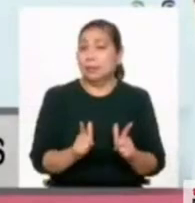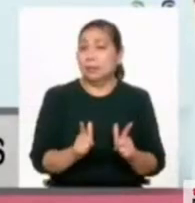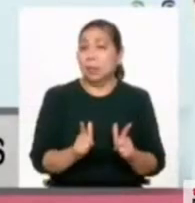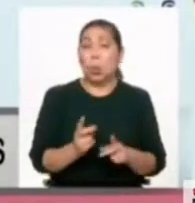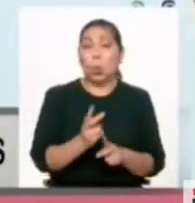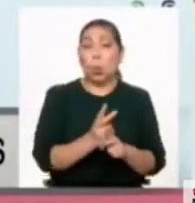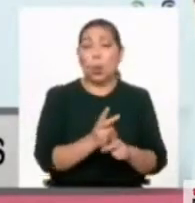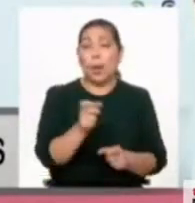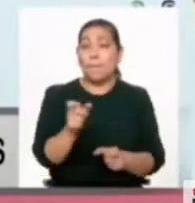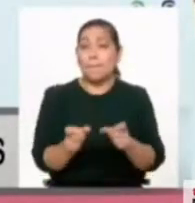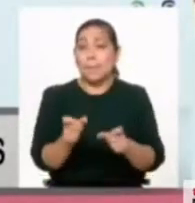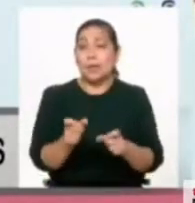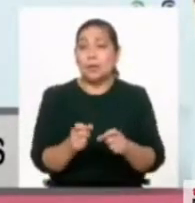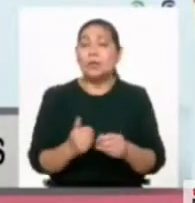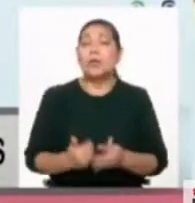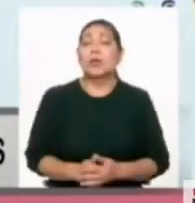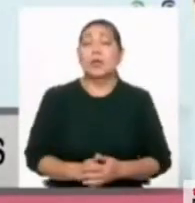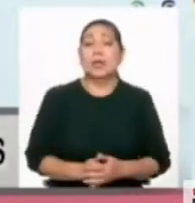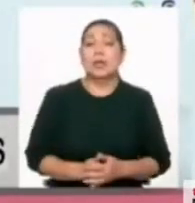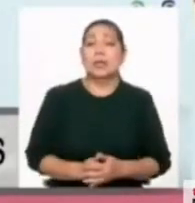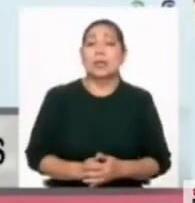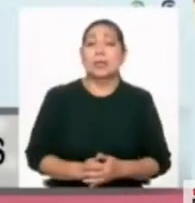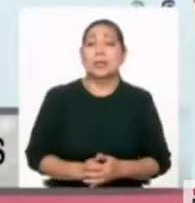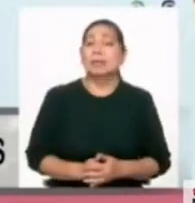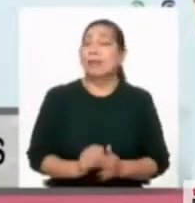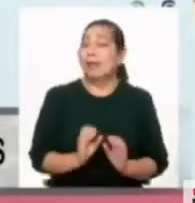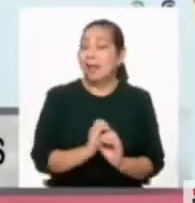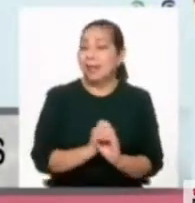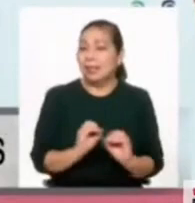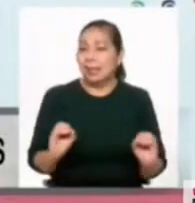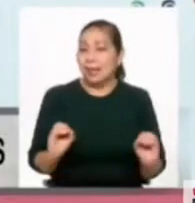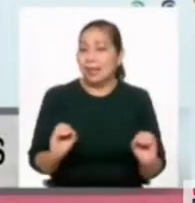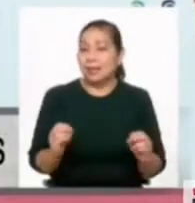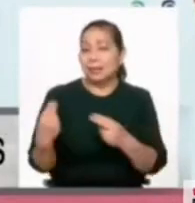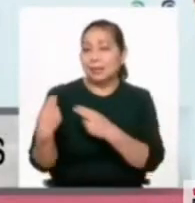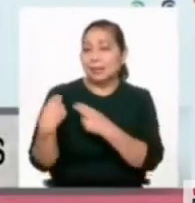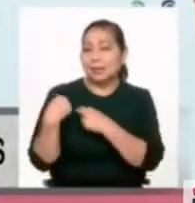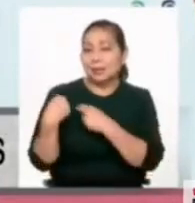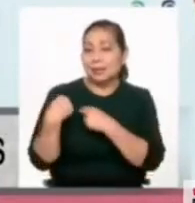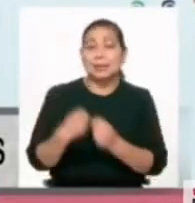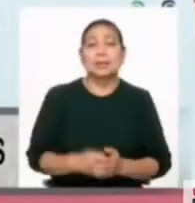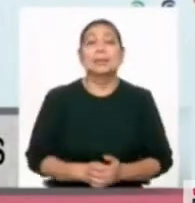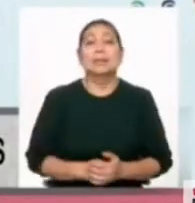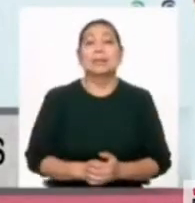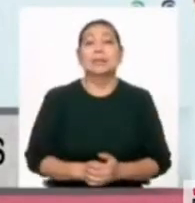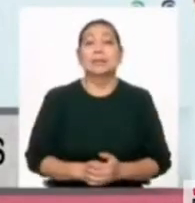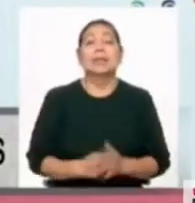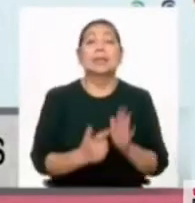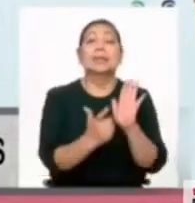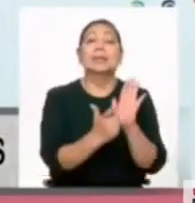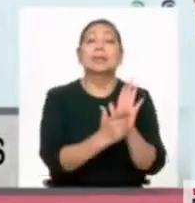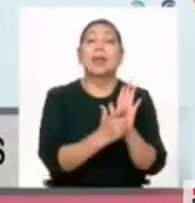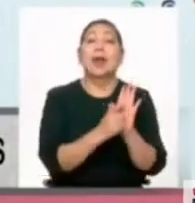y a la seguridad personales. En consecuencia, nadie está obligado a hacer lo que la